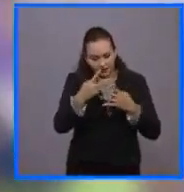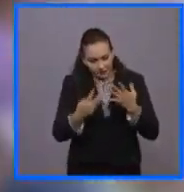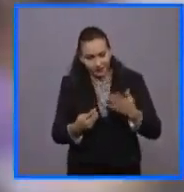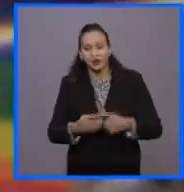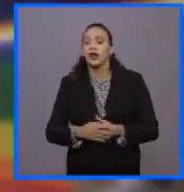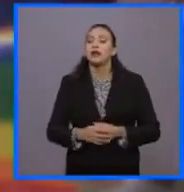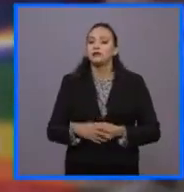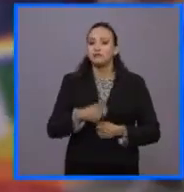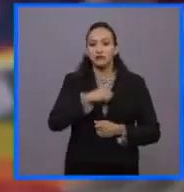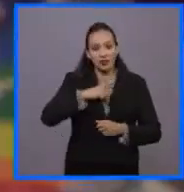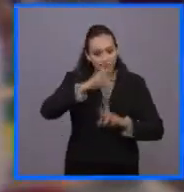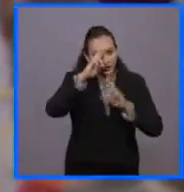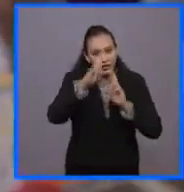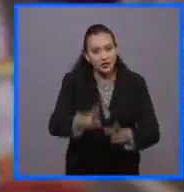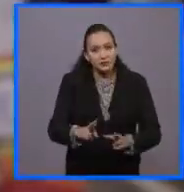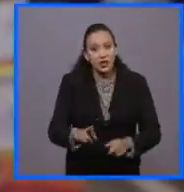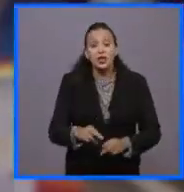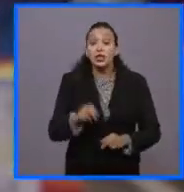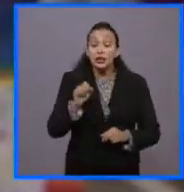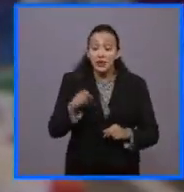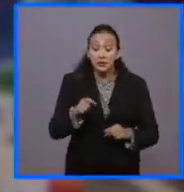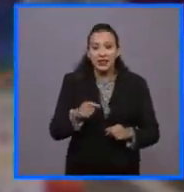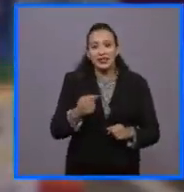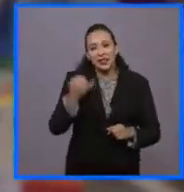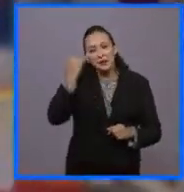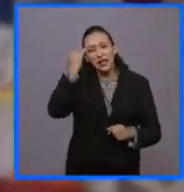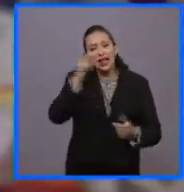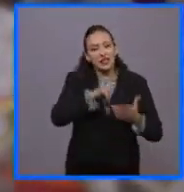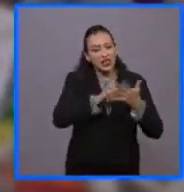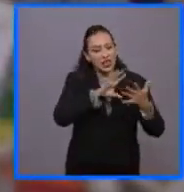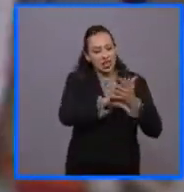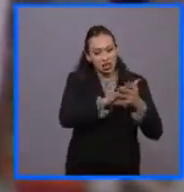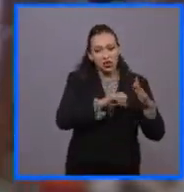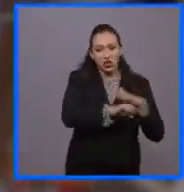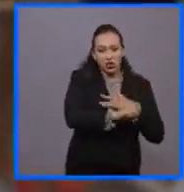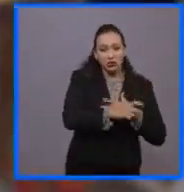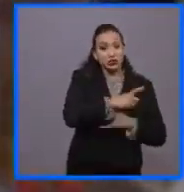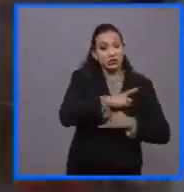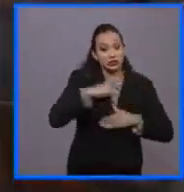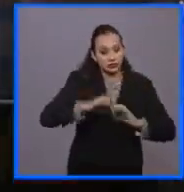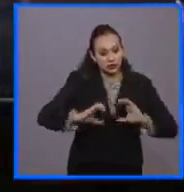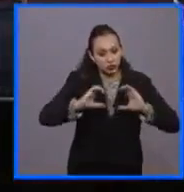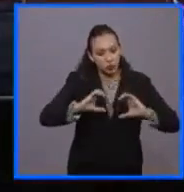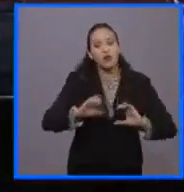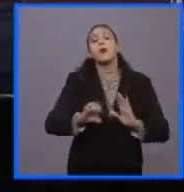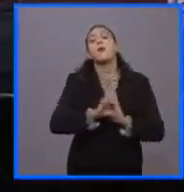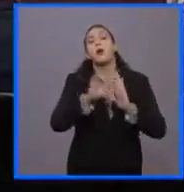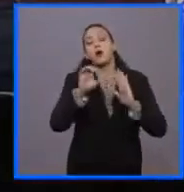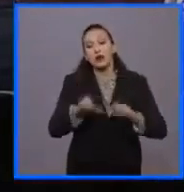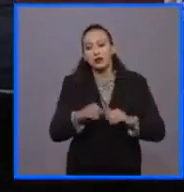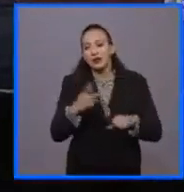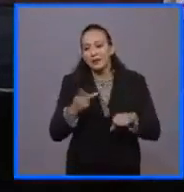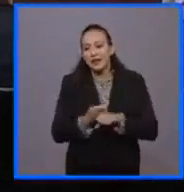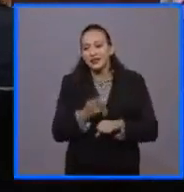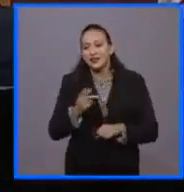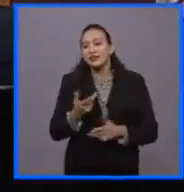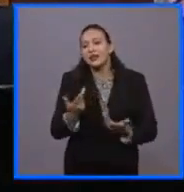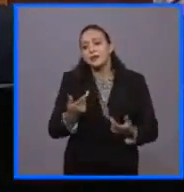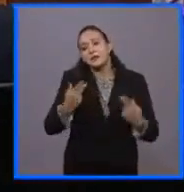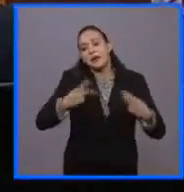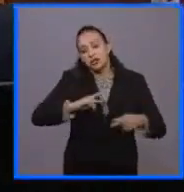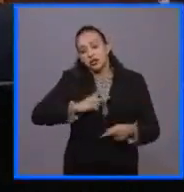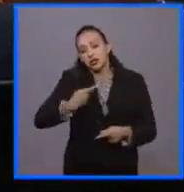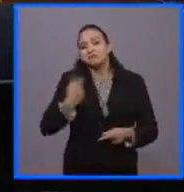abusos, así como brindar tratamientos quirúrgicos y hormonales de afirmación de género. La primera sala de la Corte, al resolver el